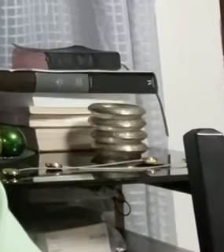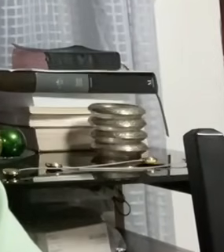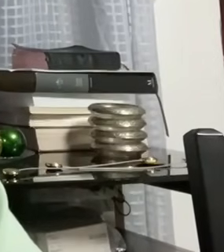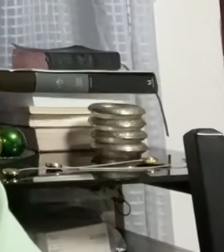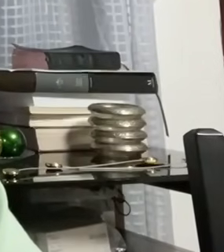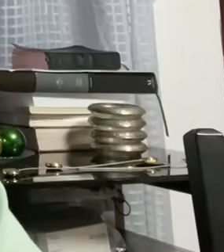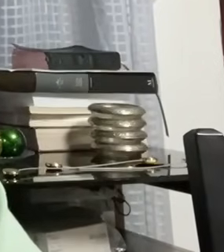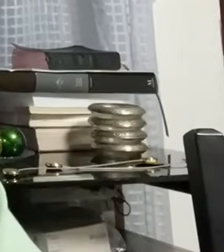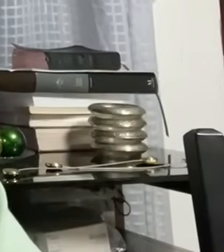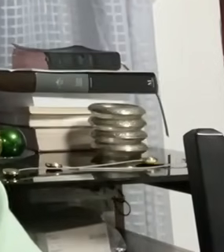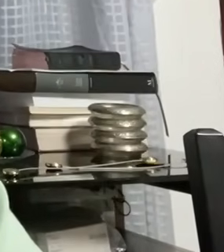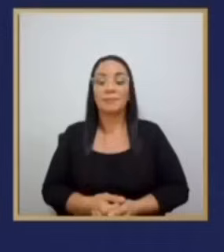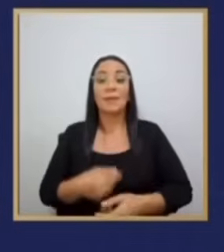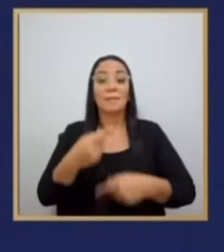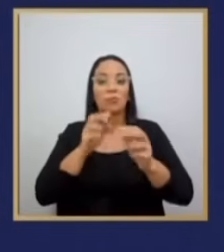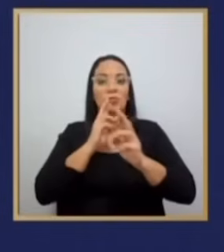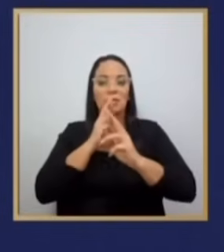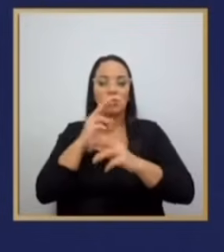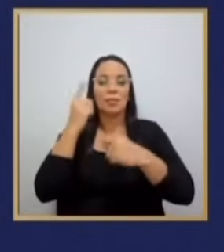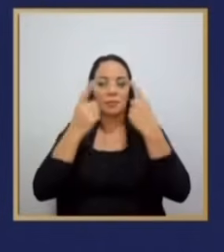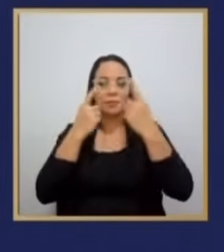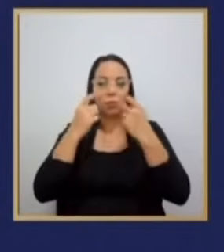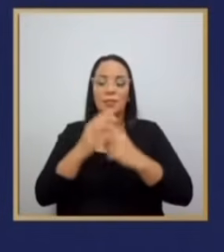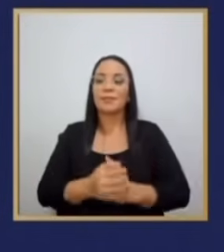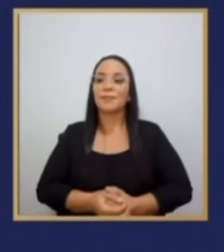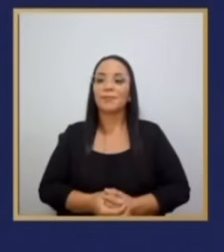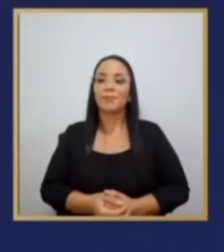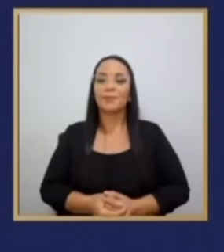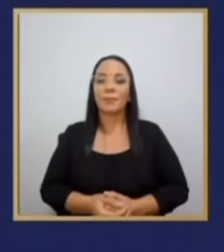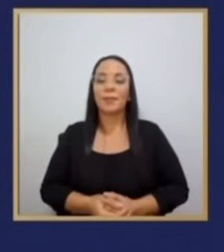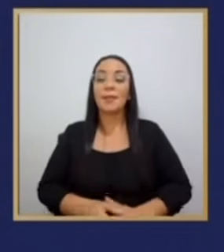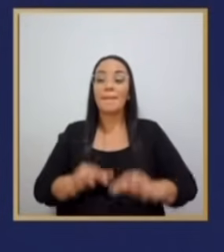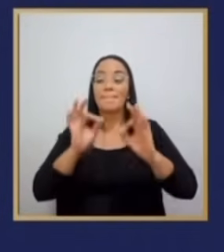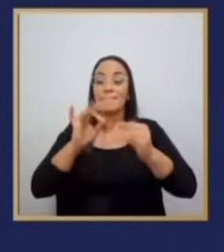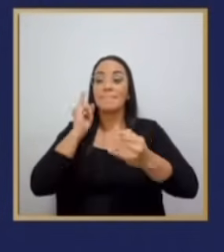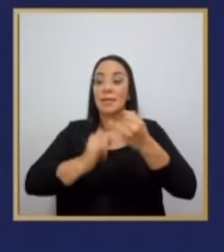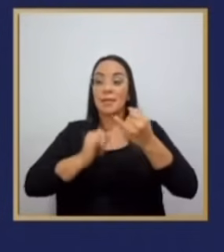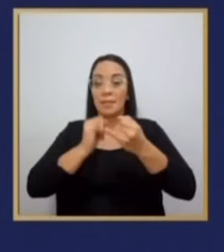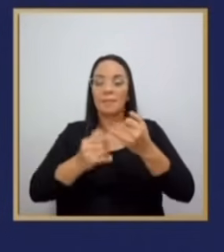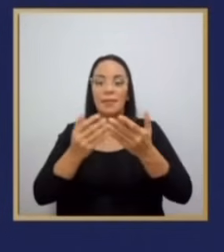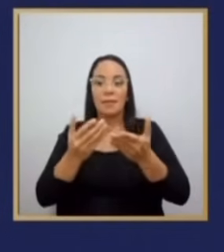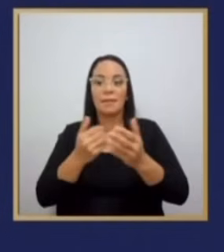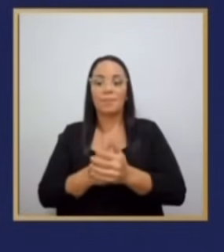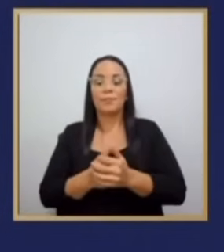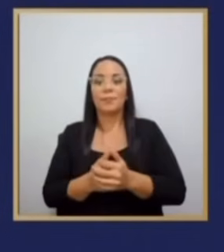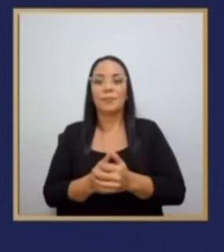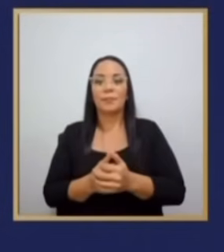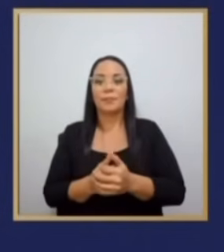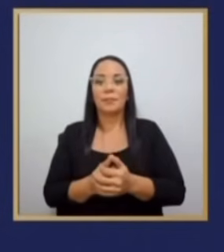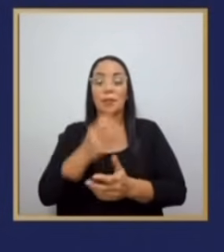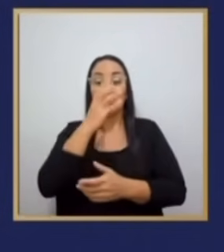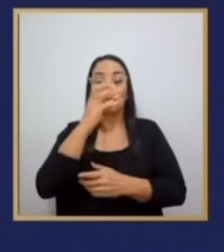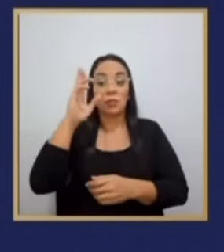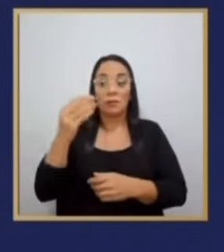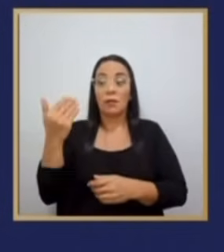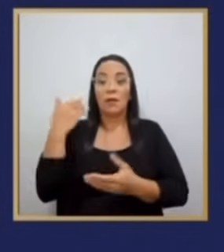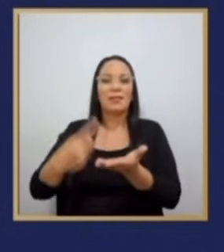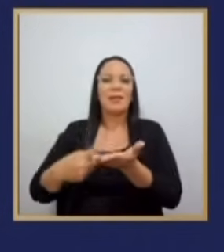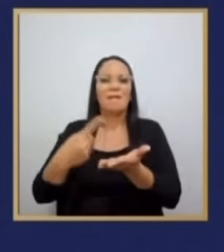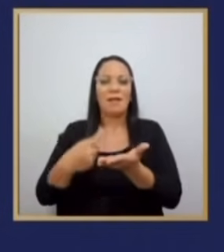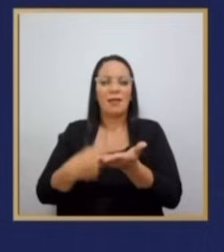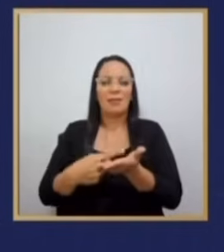favor, pongan mucha atención. Para terminar, hubo un gran debate en Costa Rica, yo no sé por